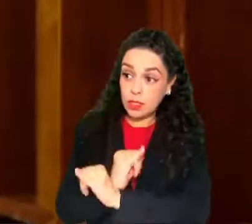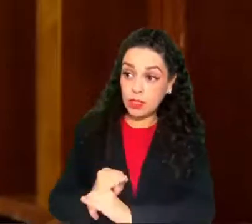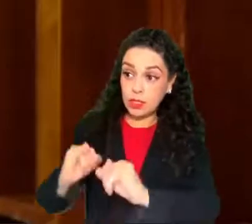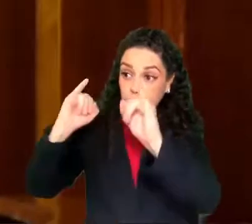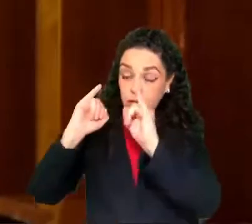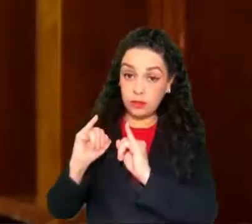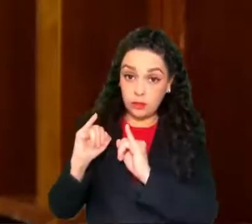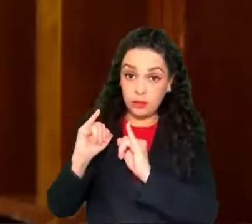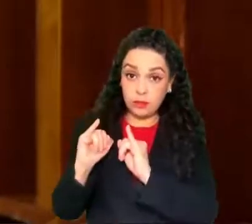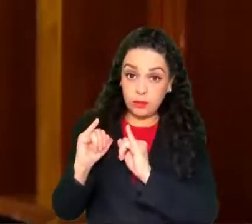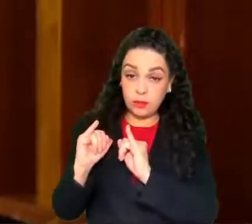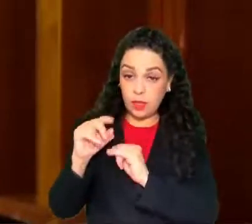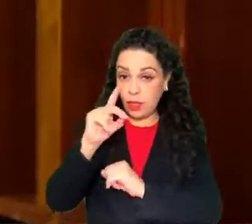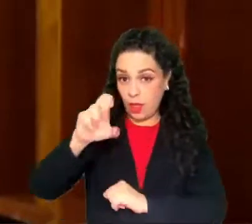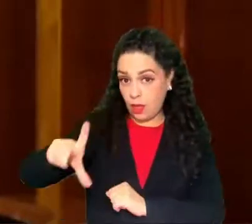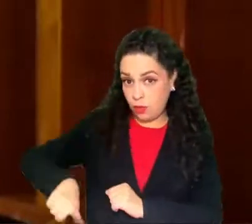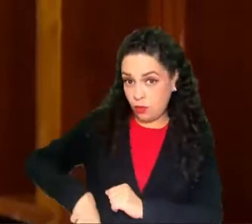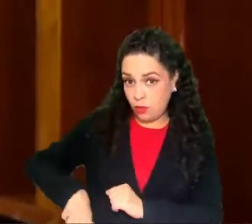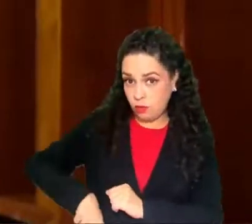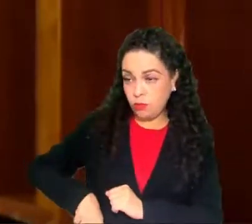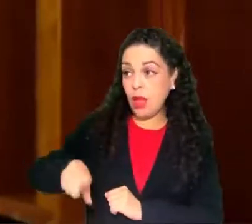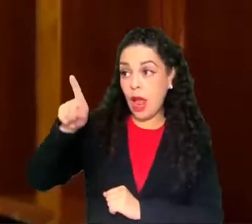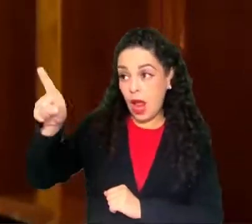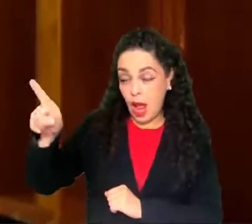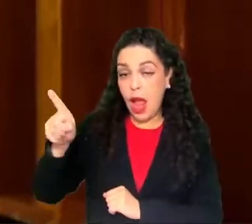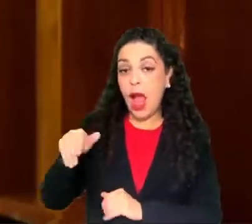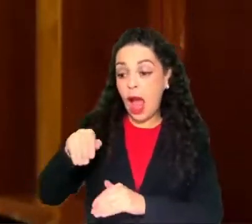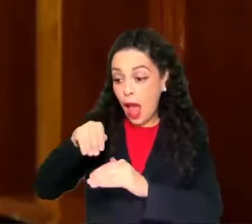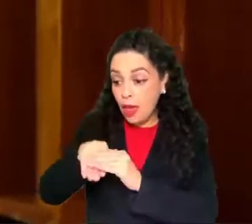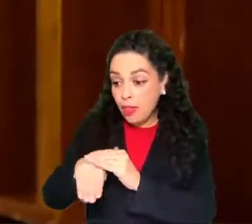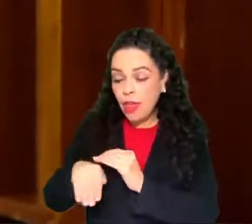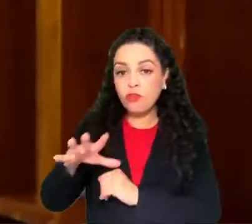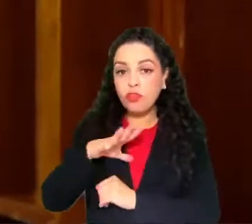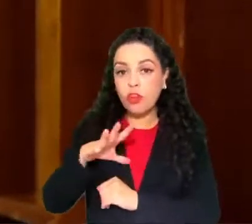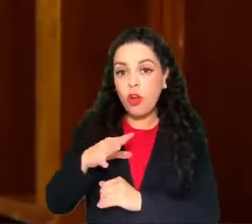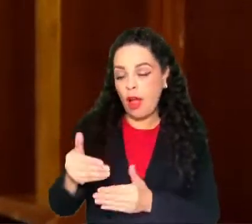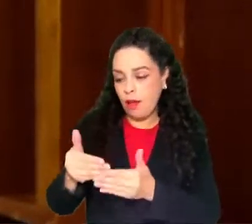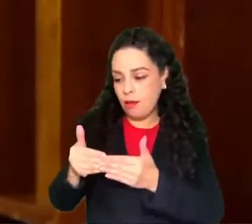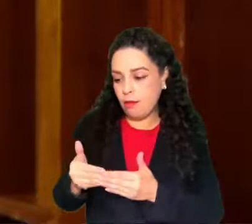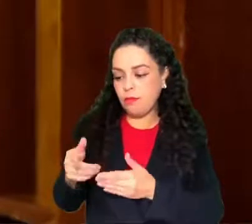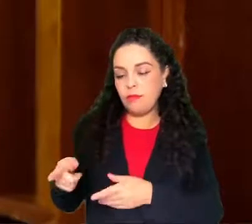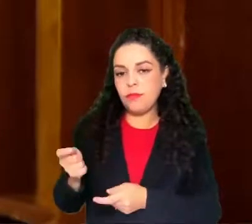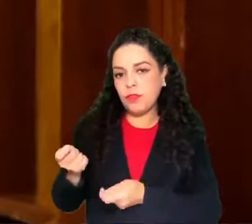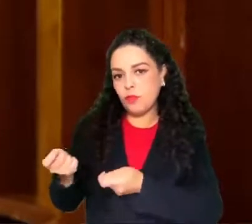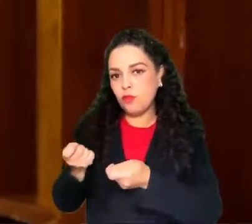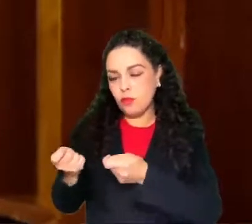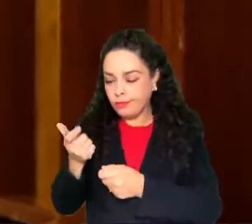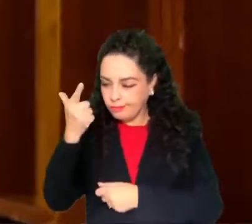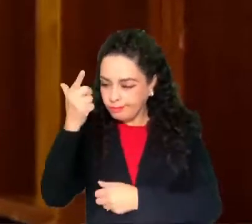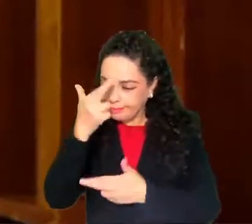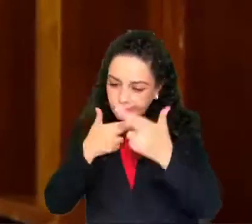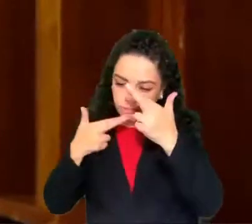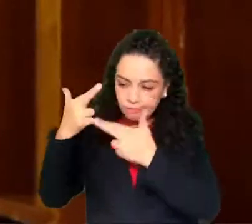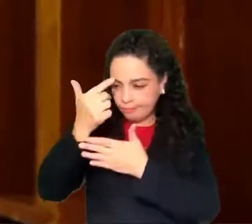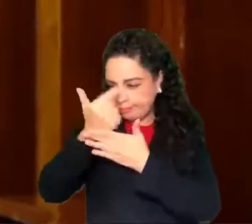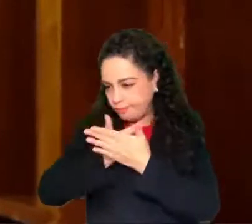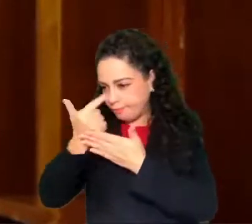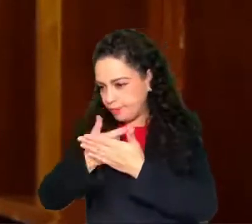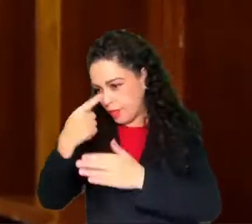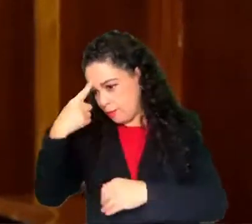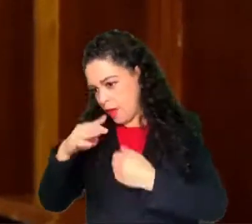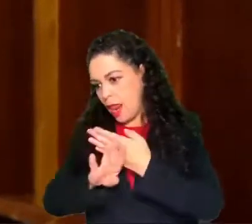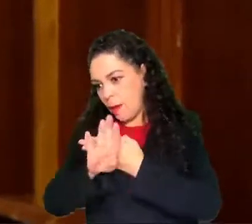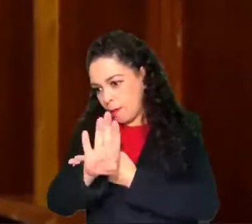órganos internos de control con las facultades que determine la ley para prevenir corregir e investigar actos y omisiones que